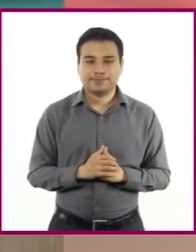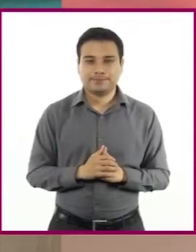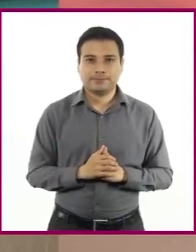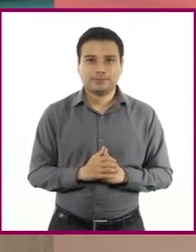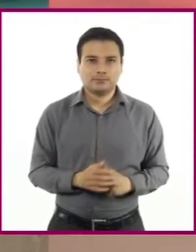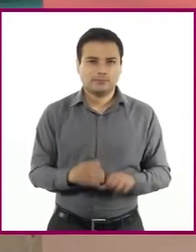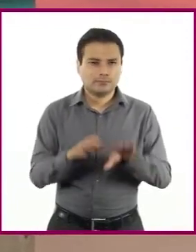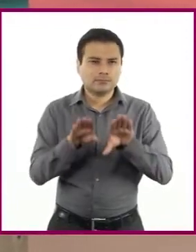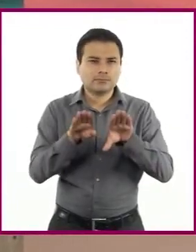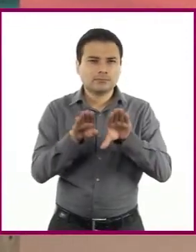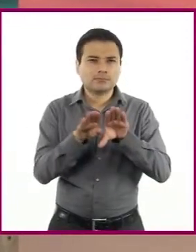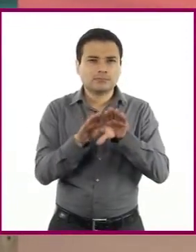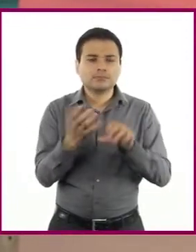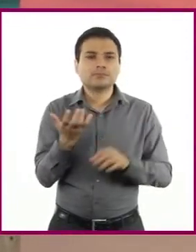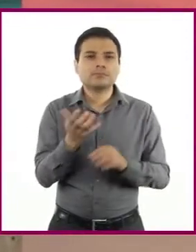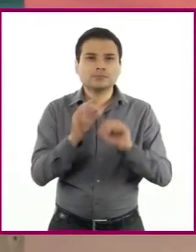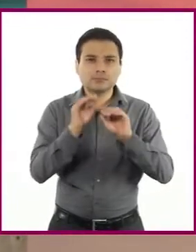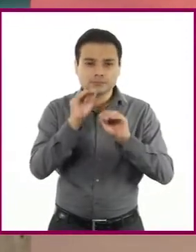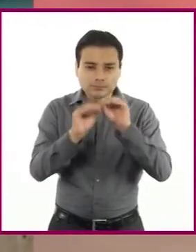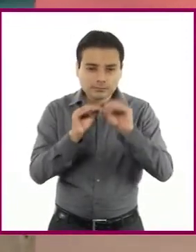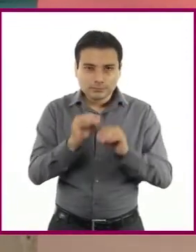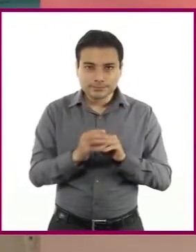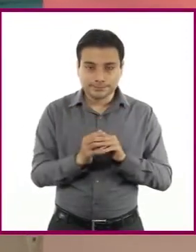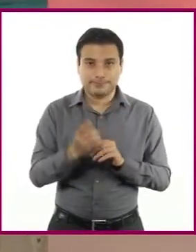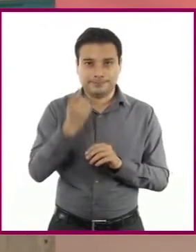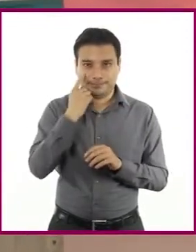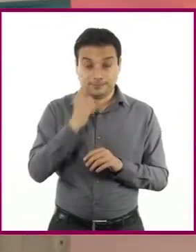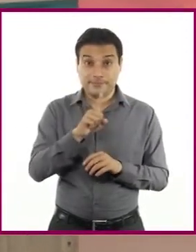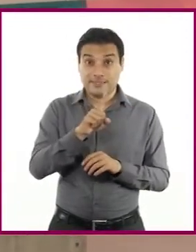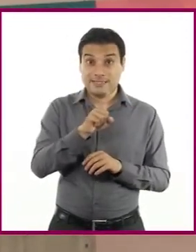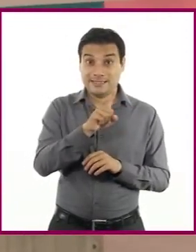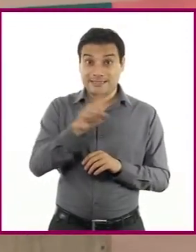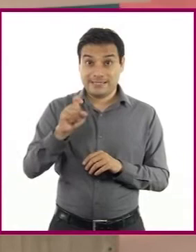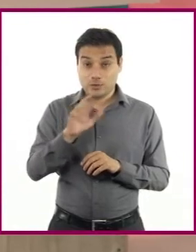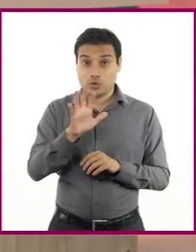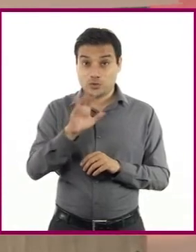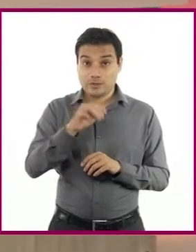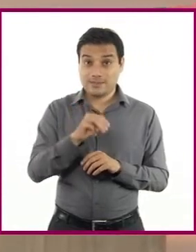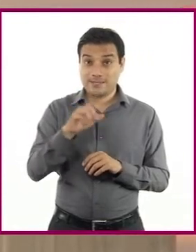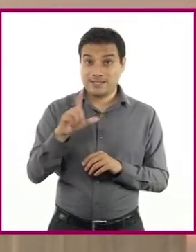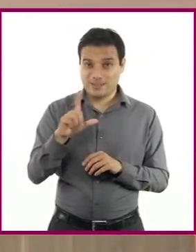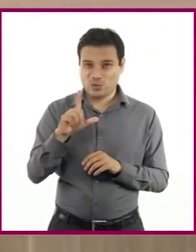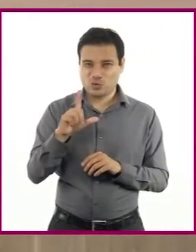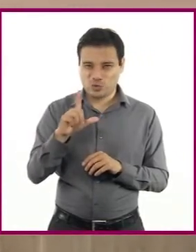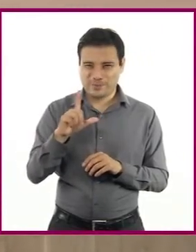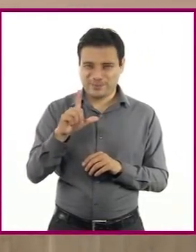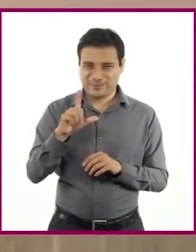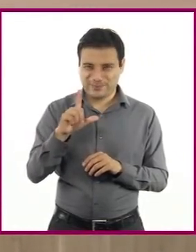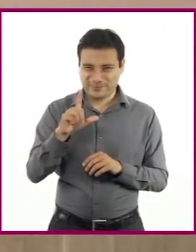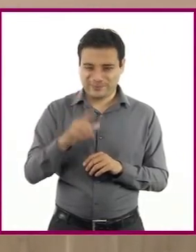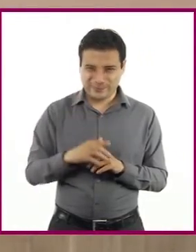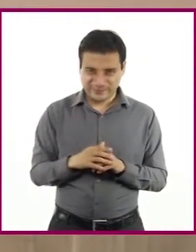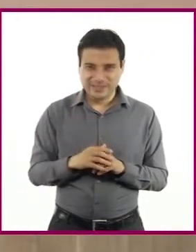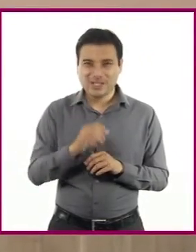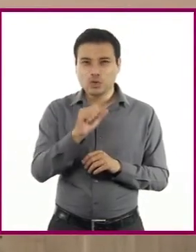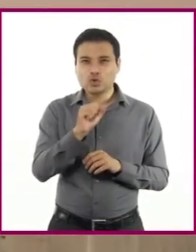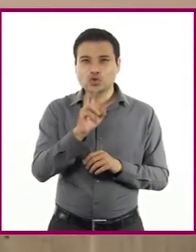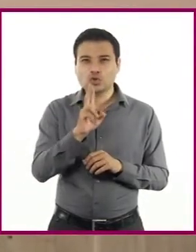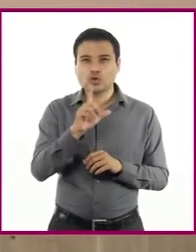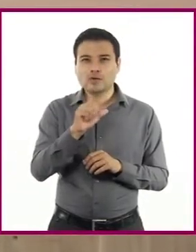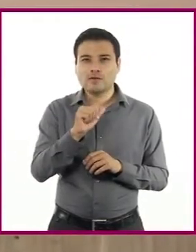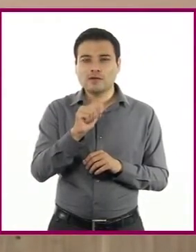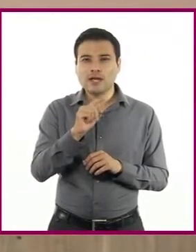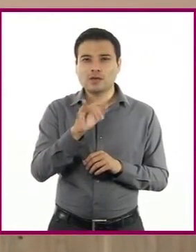¿Cómo lo hacemos? Agregamos 150 mililitros de la disolución de sulfato de